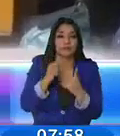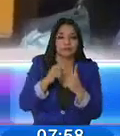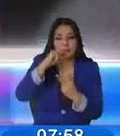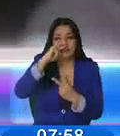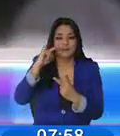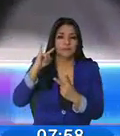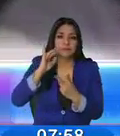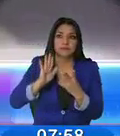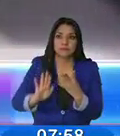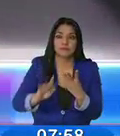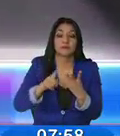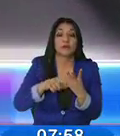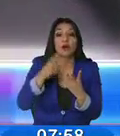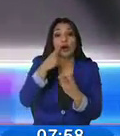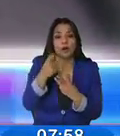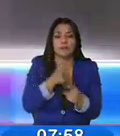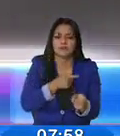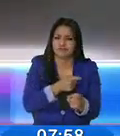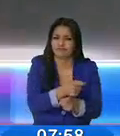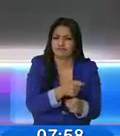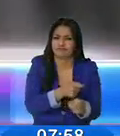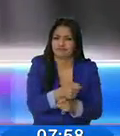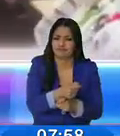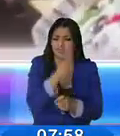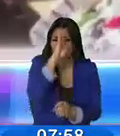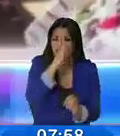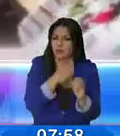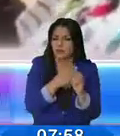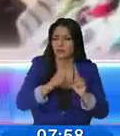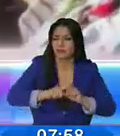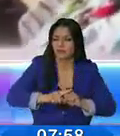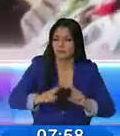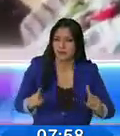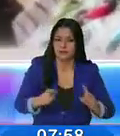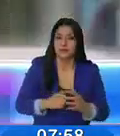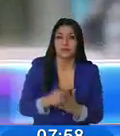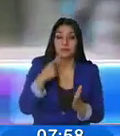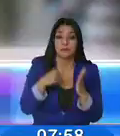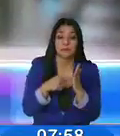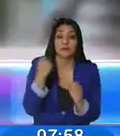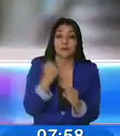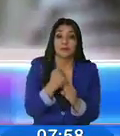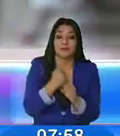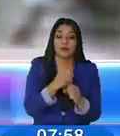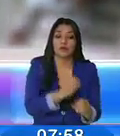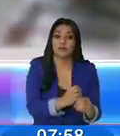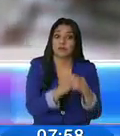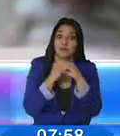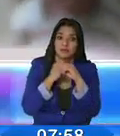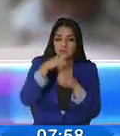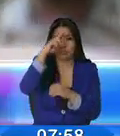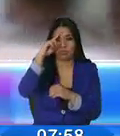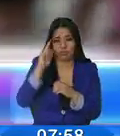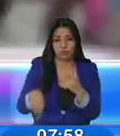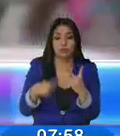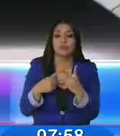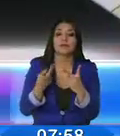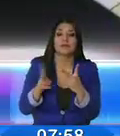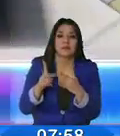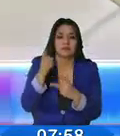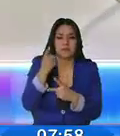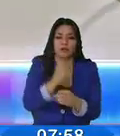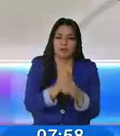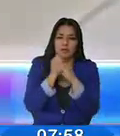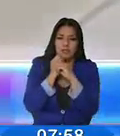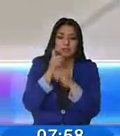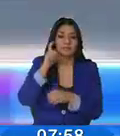niños, niñas y hombres con numerosos propósitos, incluidos el trabajo forzoso y la explotación sexual. El Plan